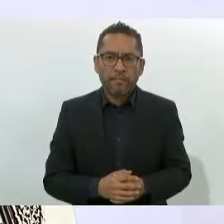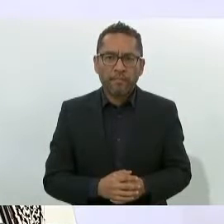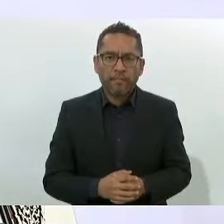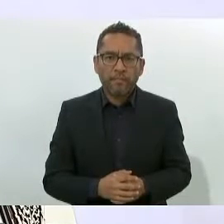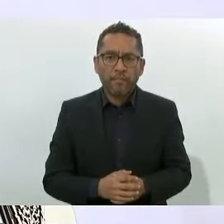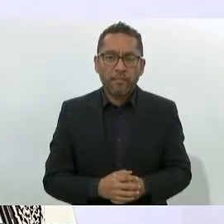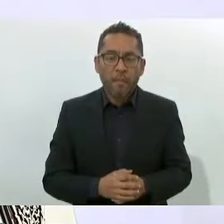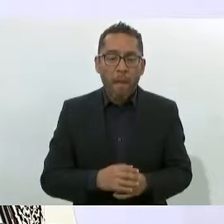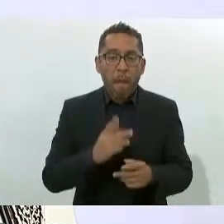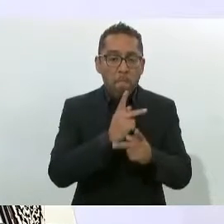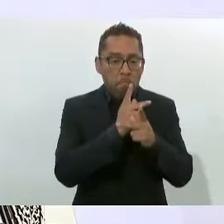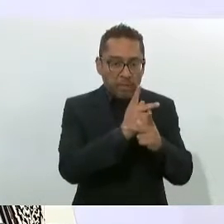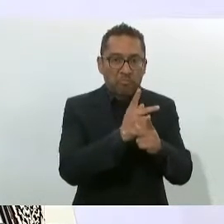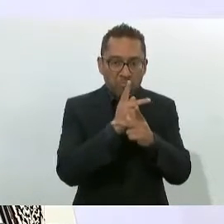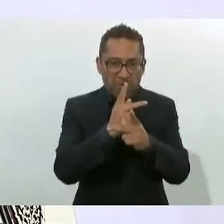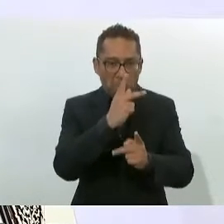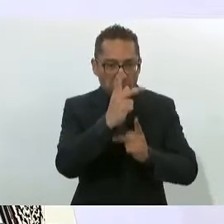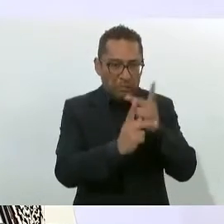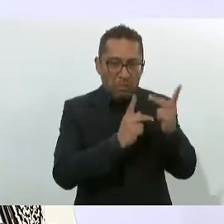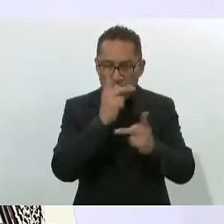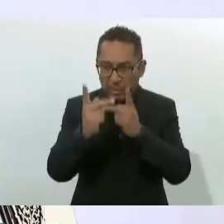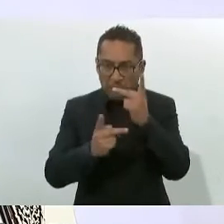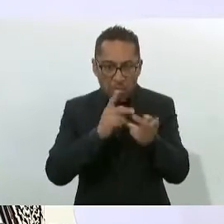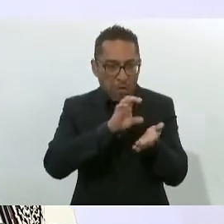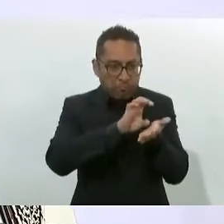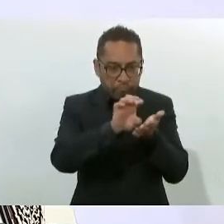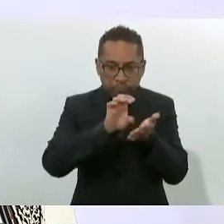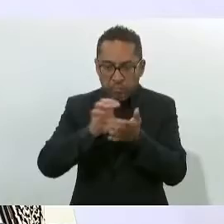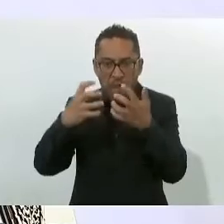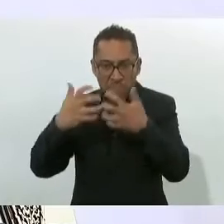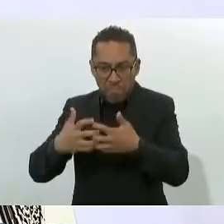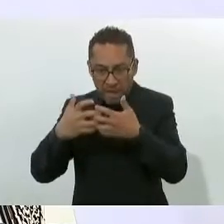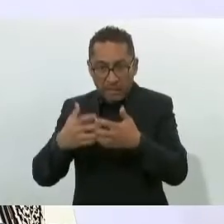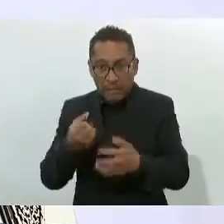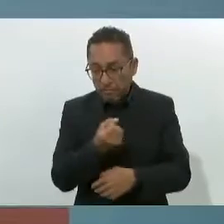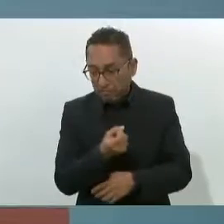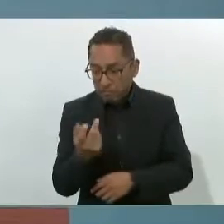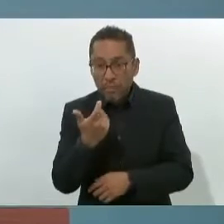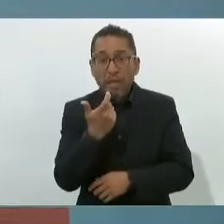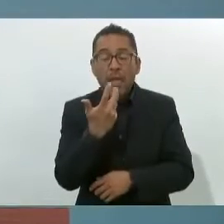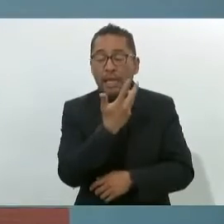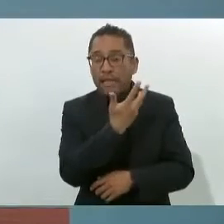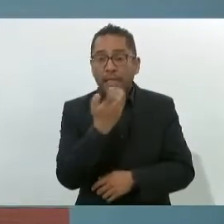572 créditos a pequeñas empresas,